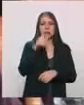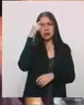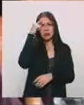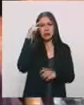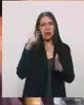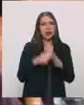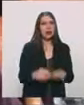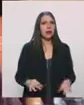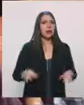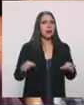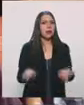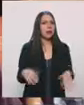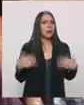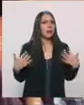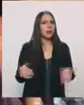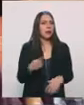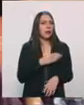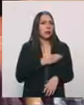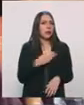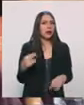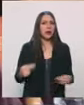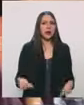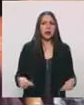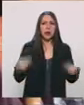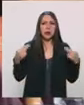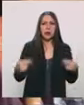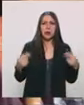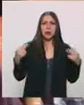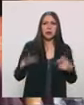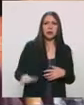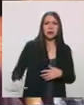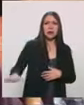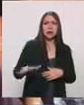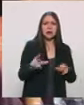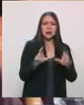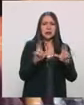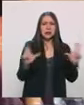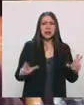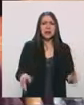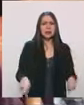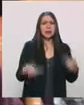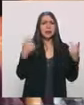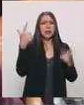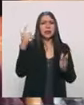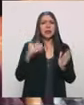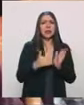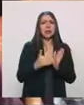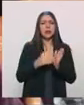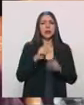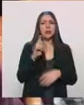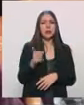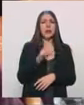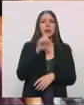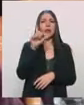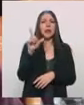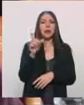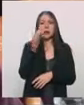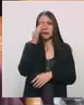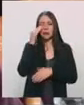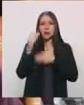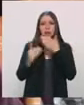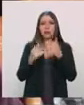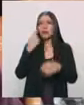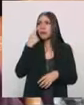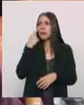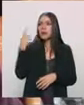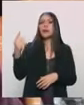estupendo negocio, un territorio helado por $7 millones. La sorpresa es que al poco tiempo se